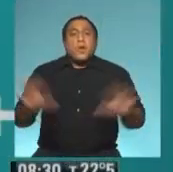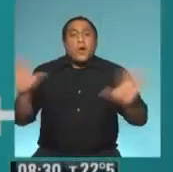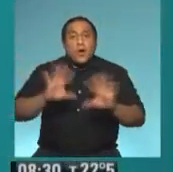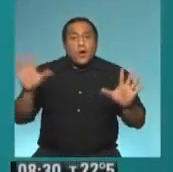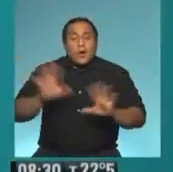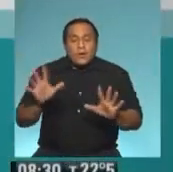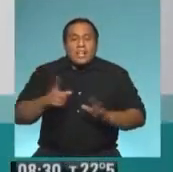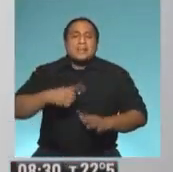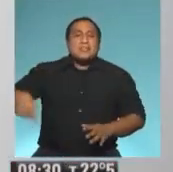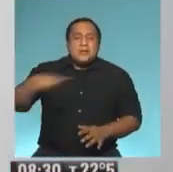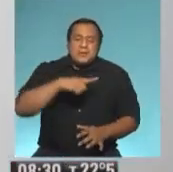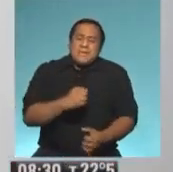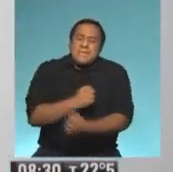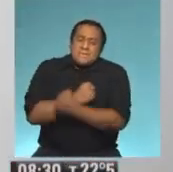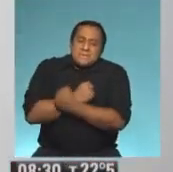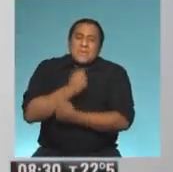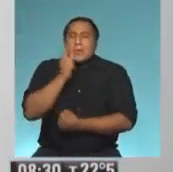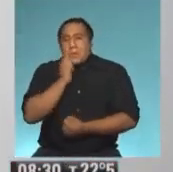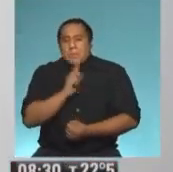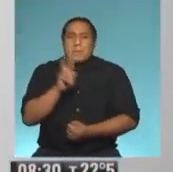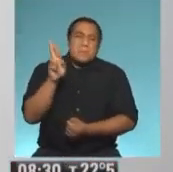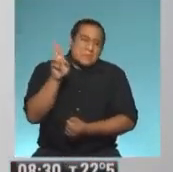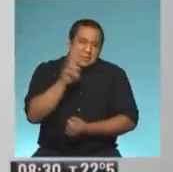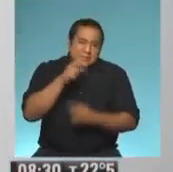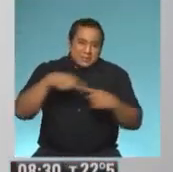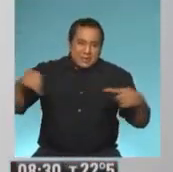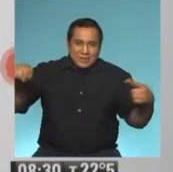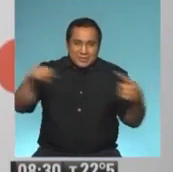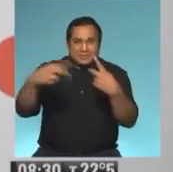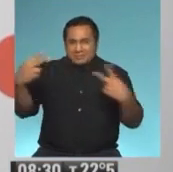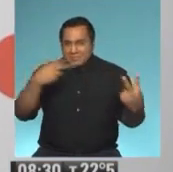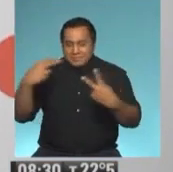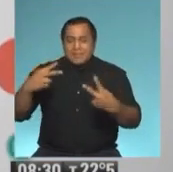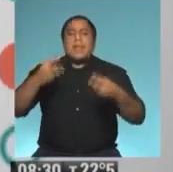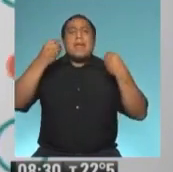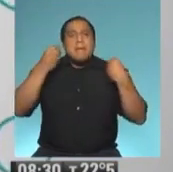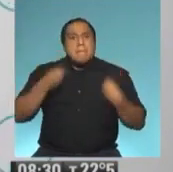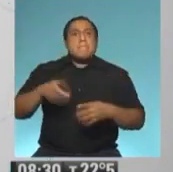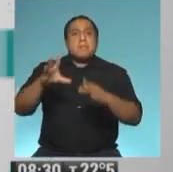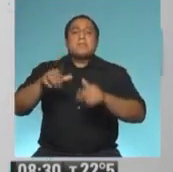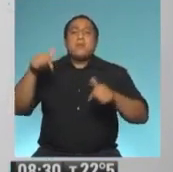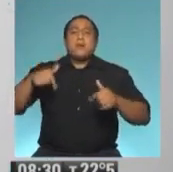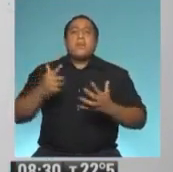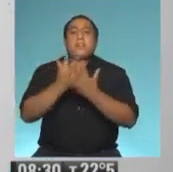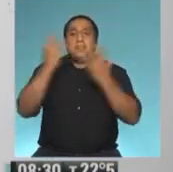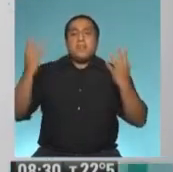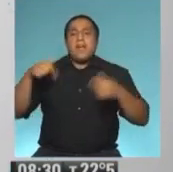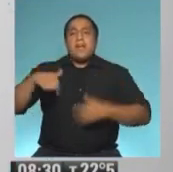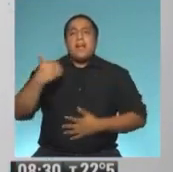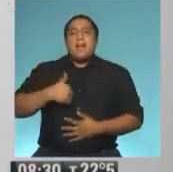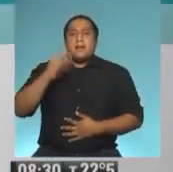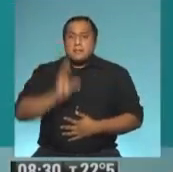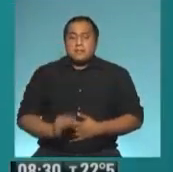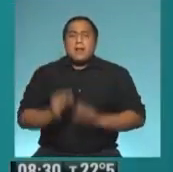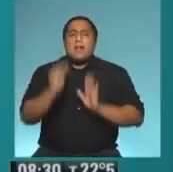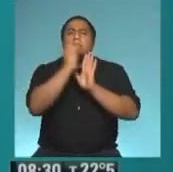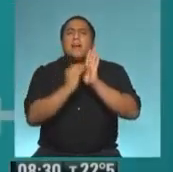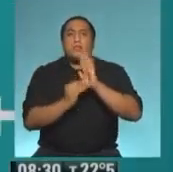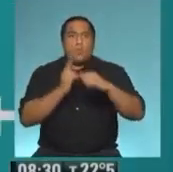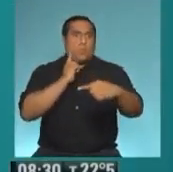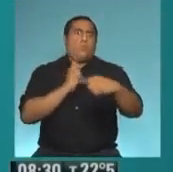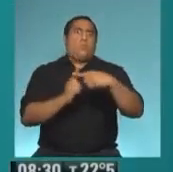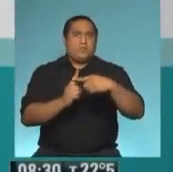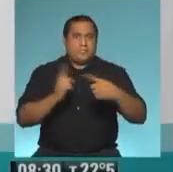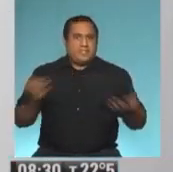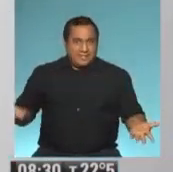Hola, mis queridos y queridas compatriotas, estamos en este arranque de esta jornada aquí en la República Argentina con un dato que es